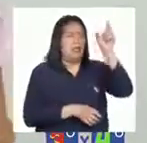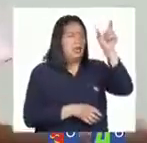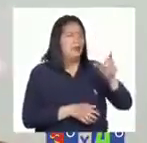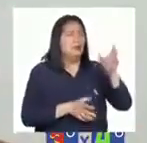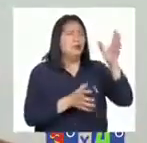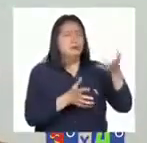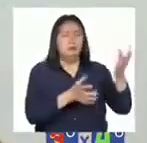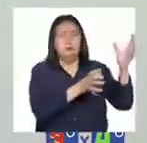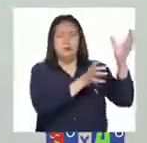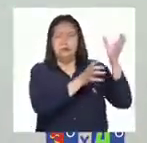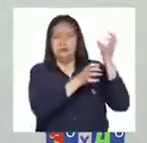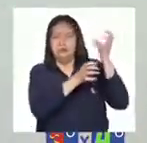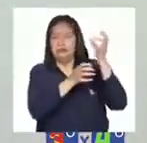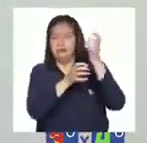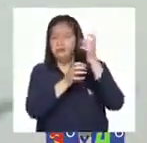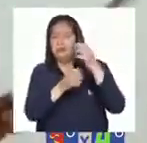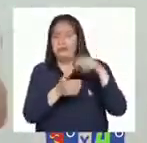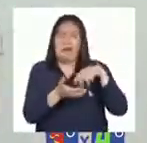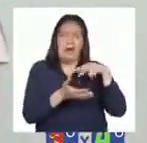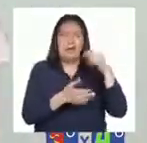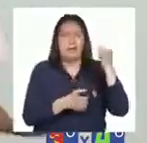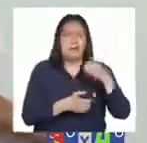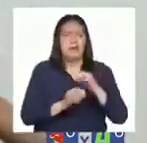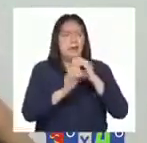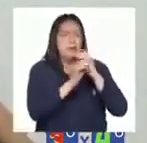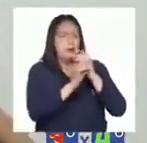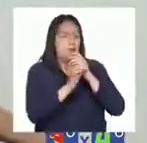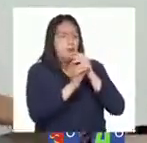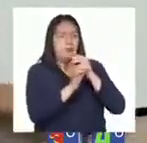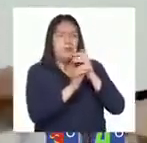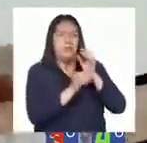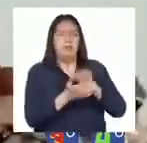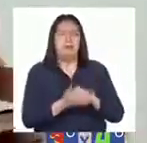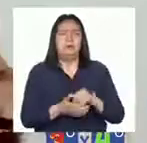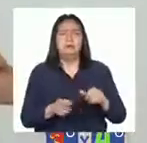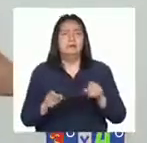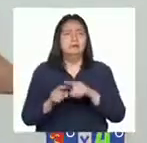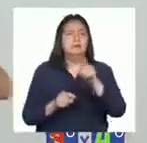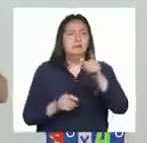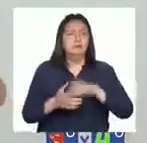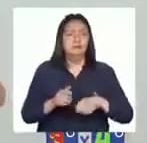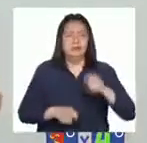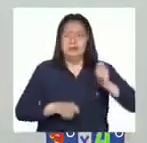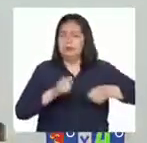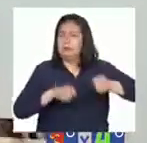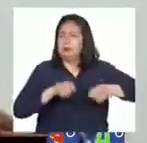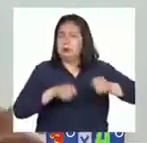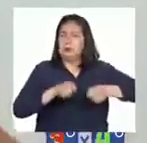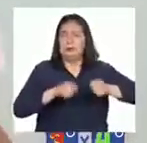bajando, bailando, con su quena y su tenya.